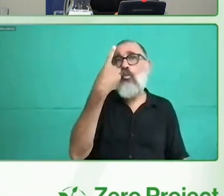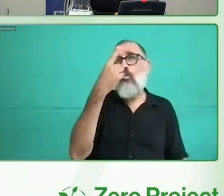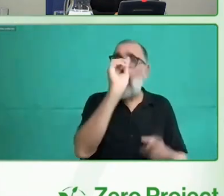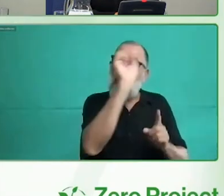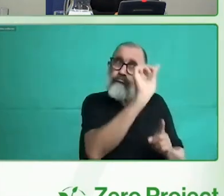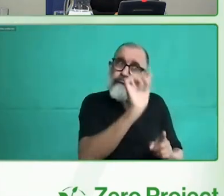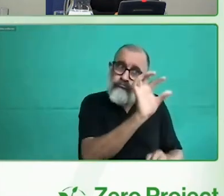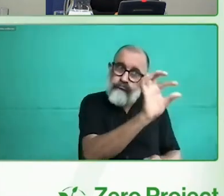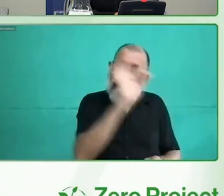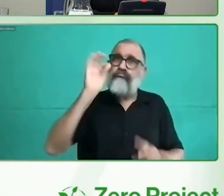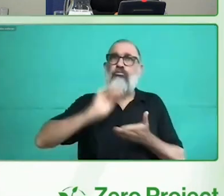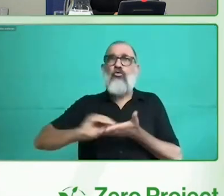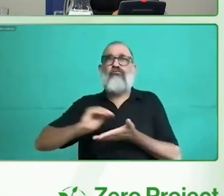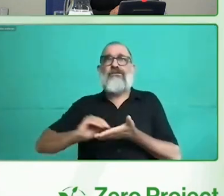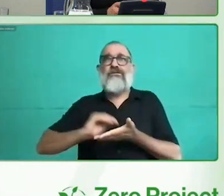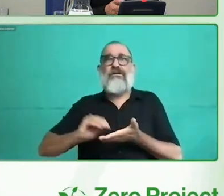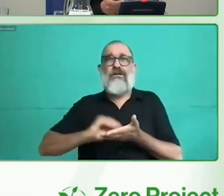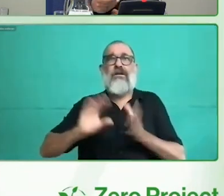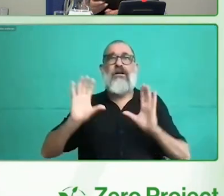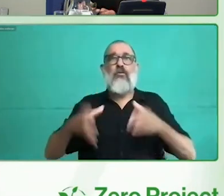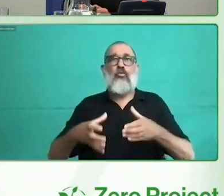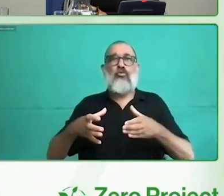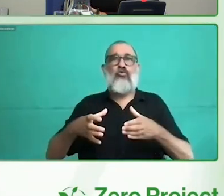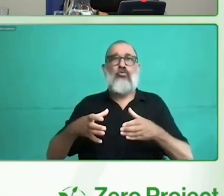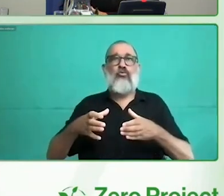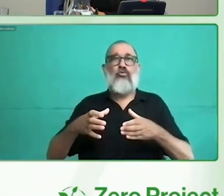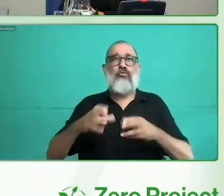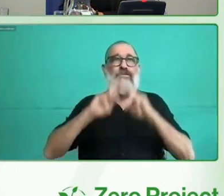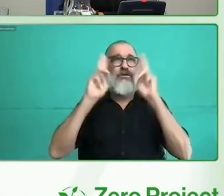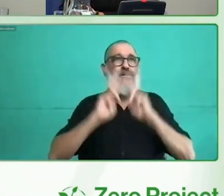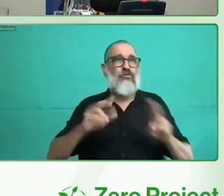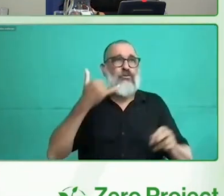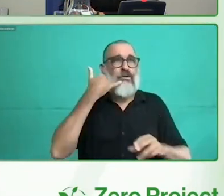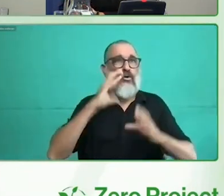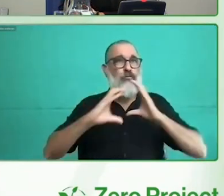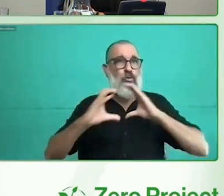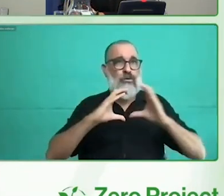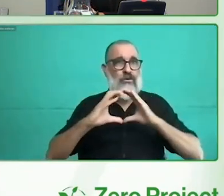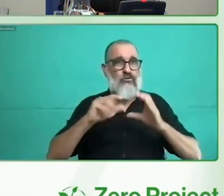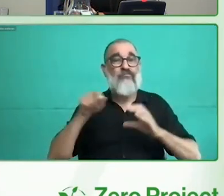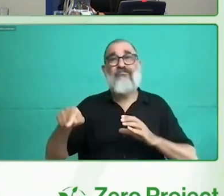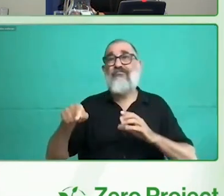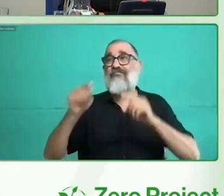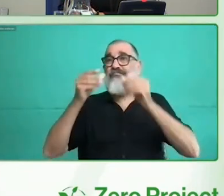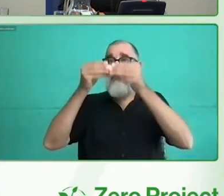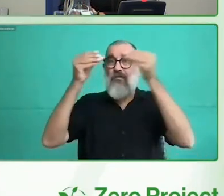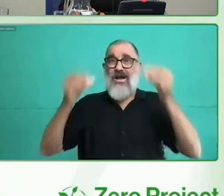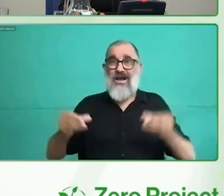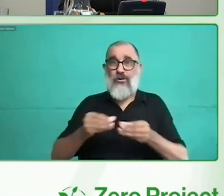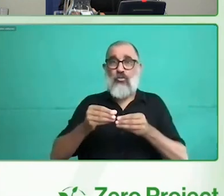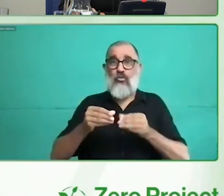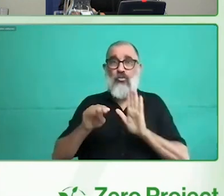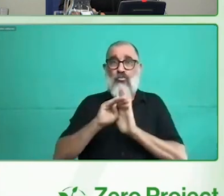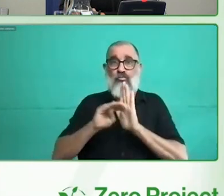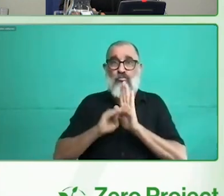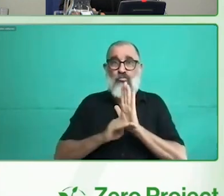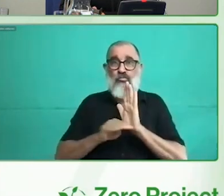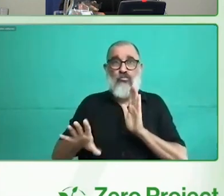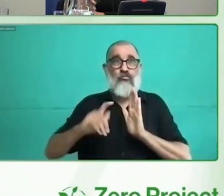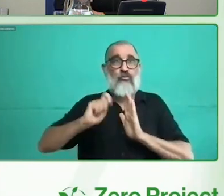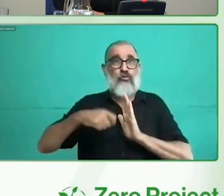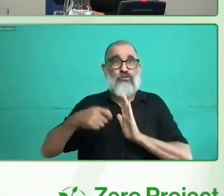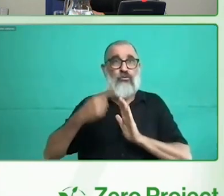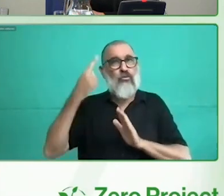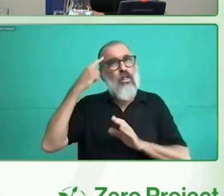práctica, ¿hacia dónde vamos? Conjuntamente con Meta, que es nuestra empresa que coopera